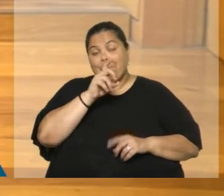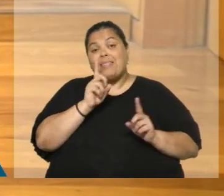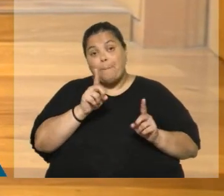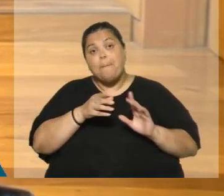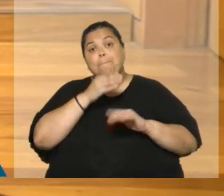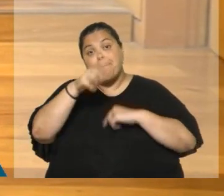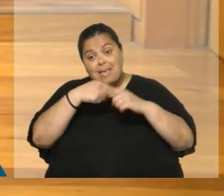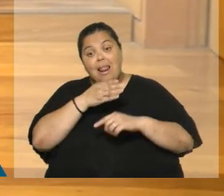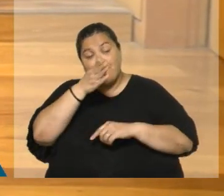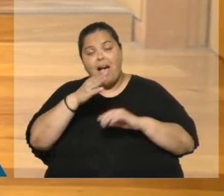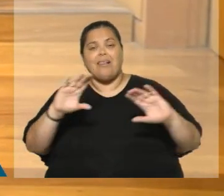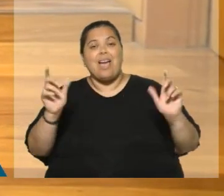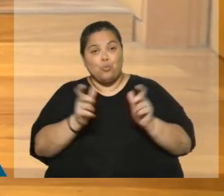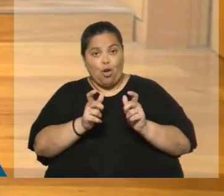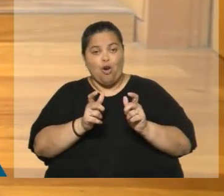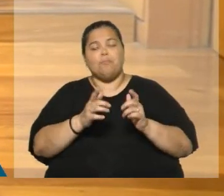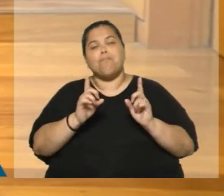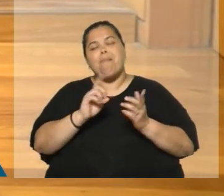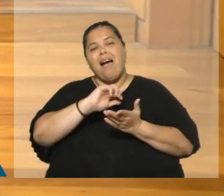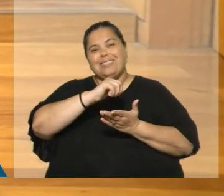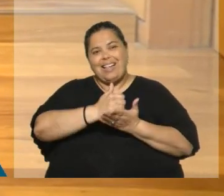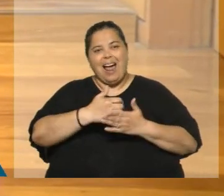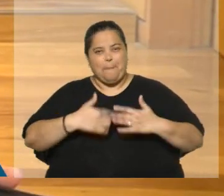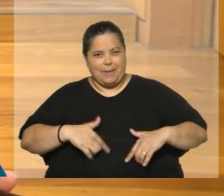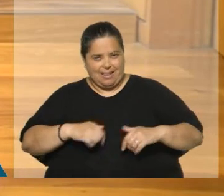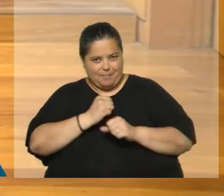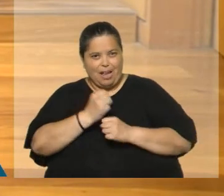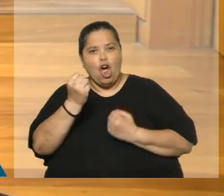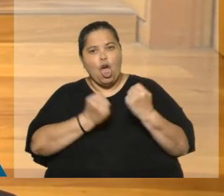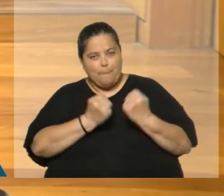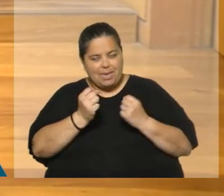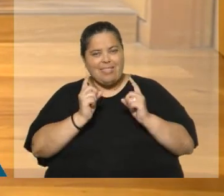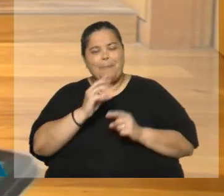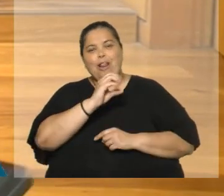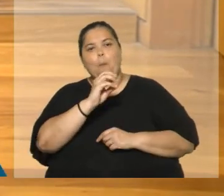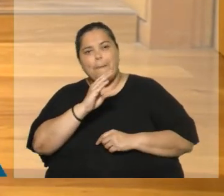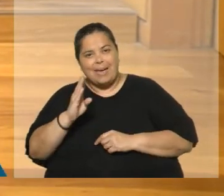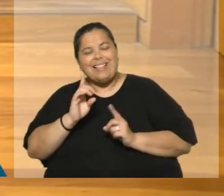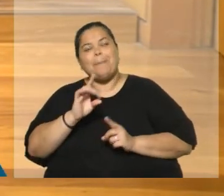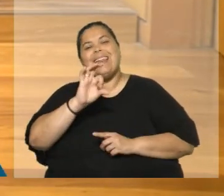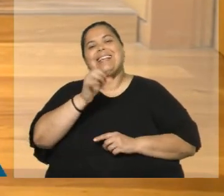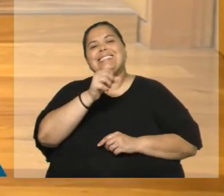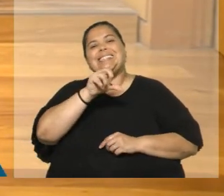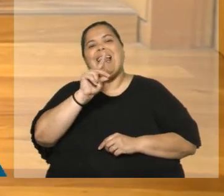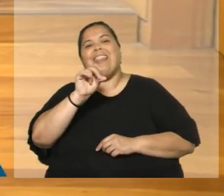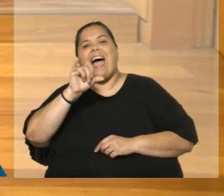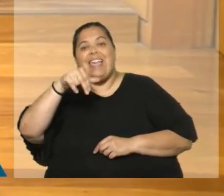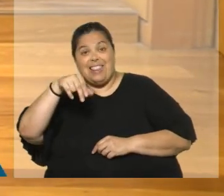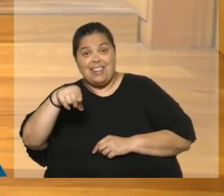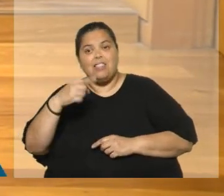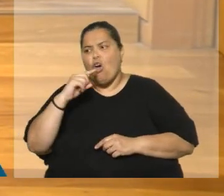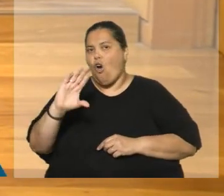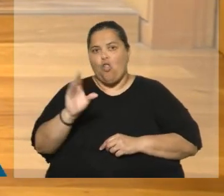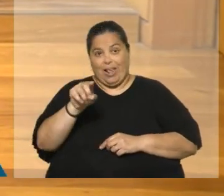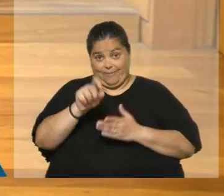ministros de Economía y Trabajo, el director de la OPP y también Rodolfo Saldaín, creador de este proyecto de ley, a los efectos de intercambiar